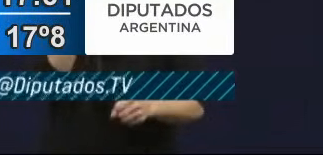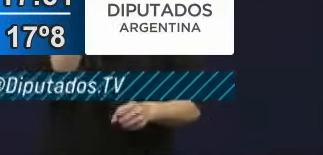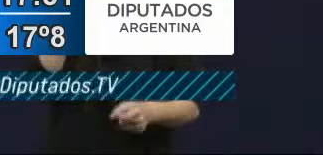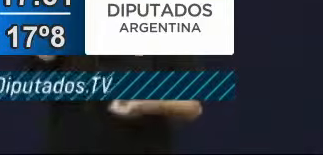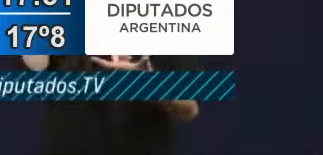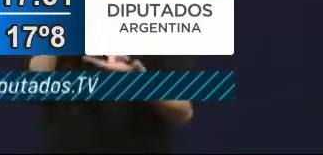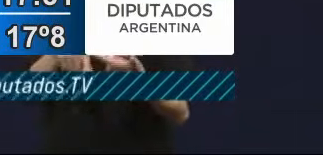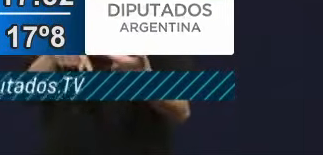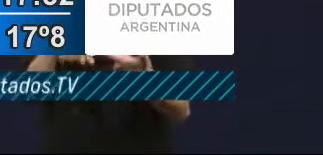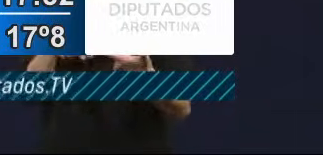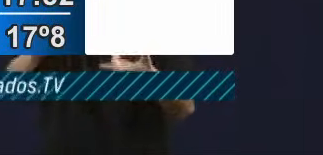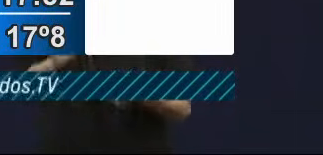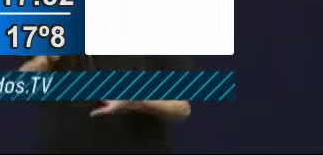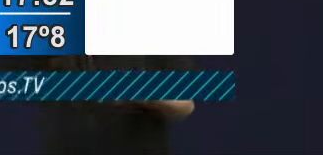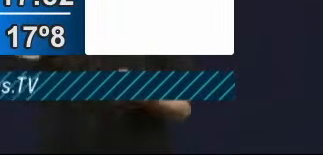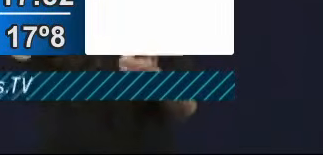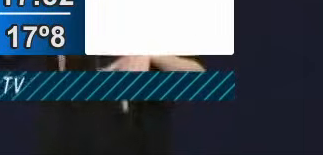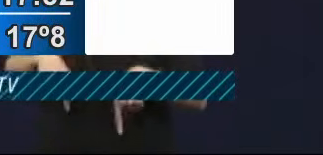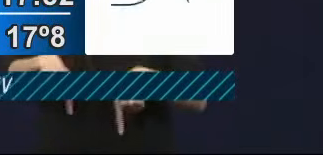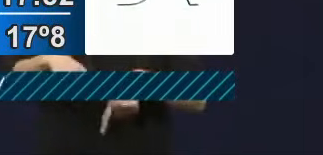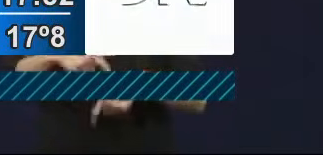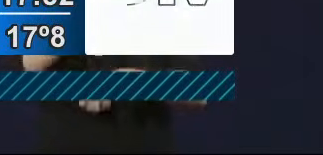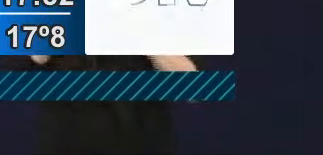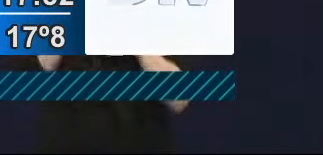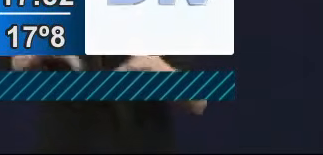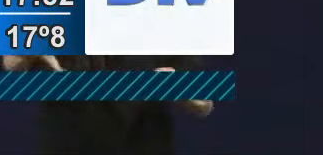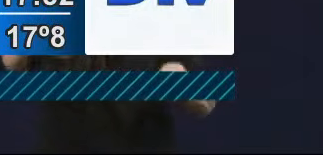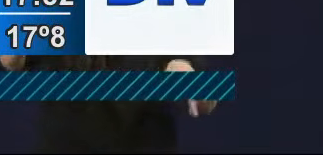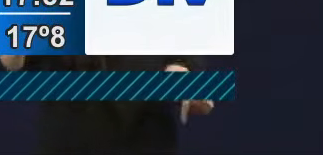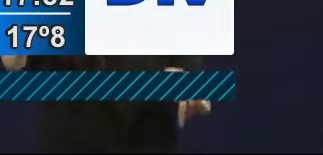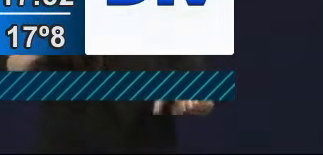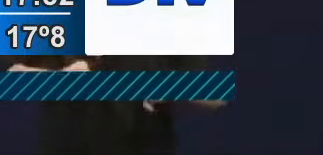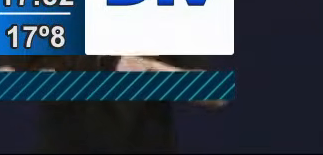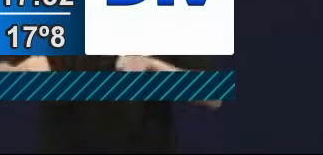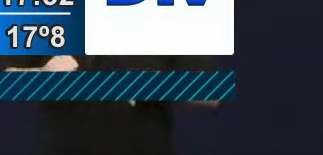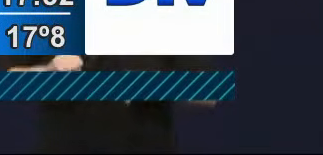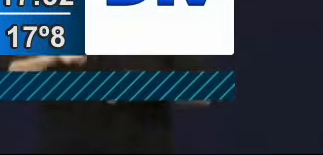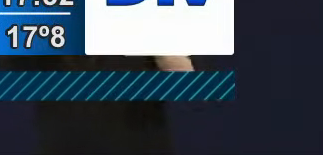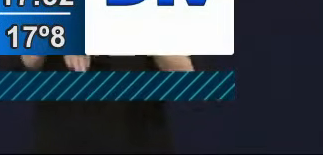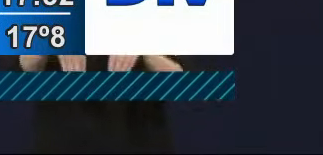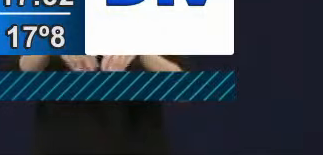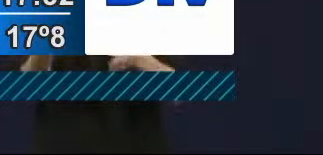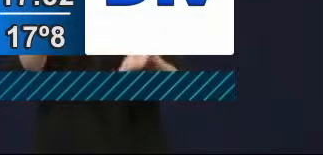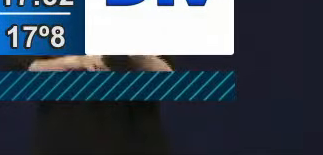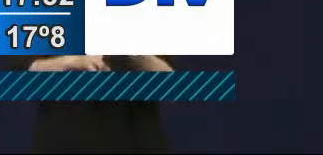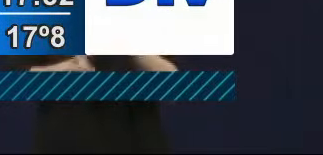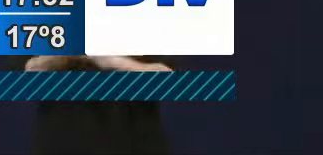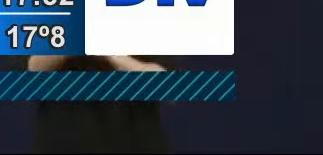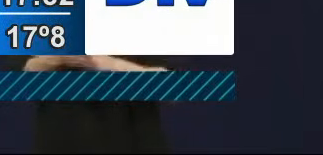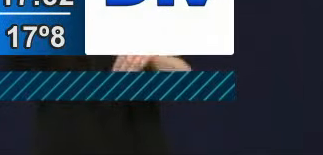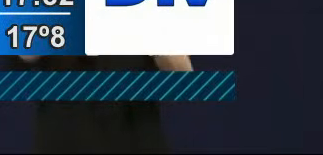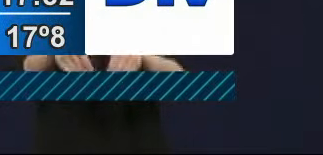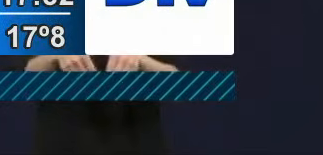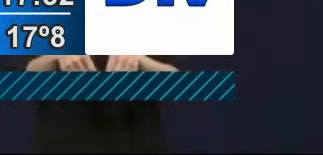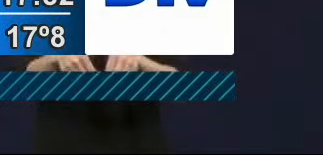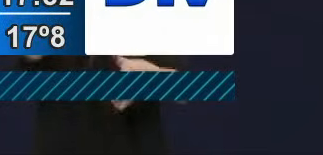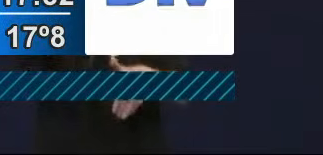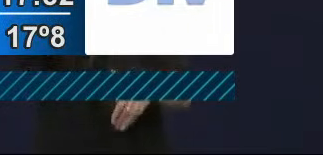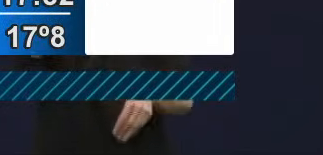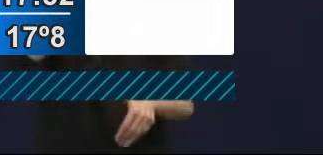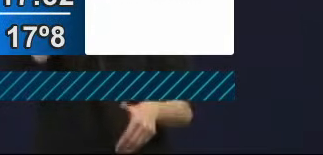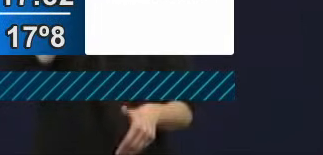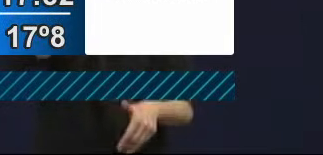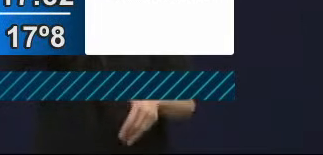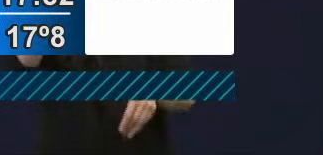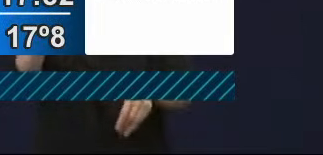Buenos Aires. Recordemos también la multiplicidad de intentos que hubo por ensuciar al presidente.